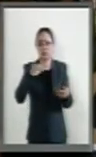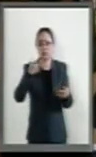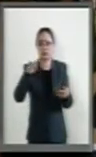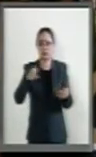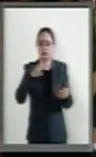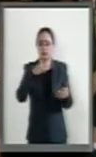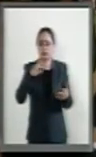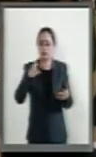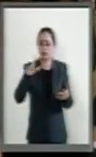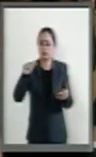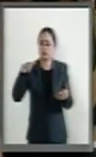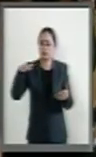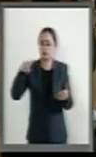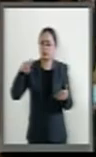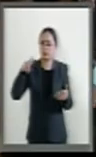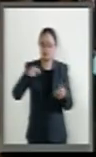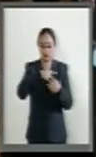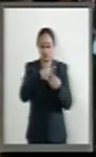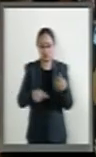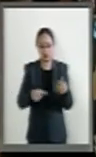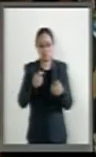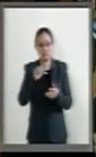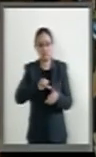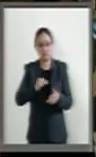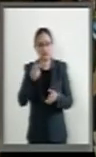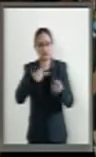que también nos acompañan en este día.